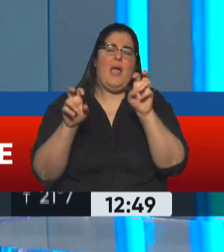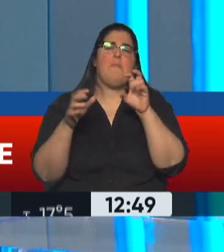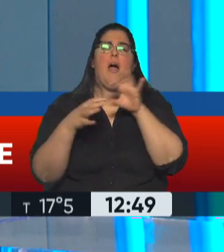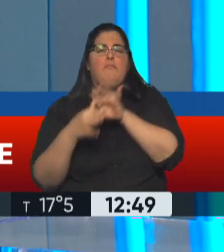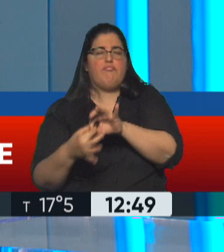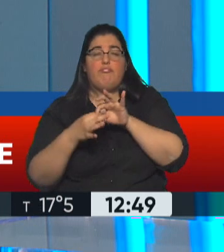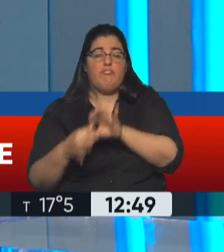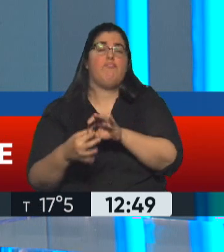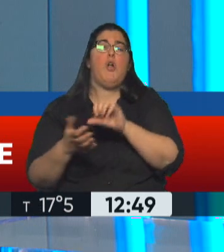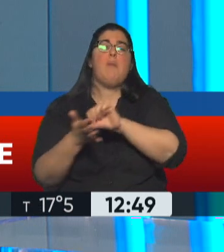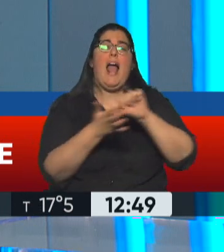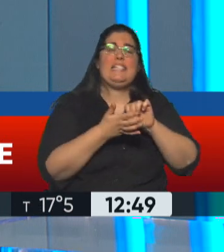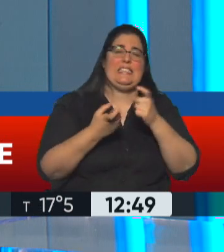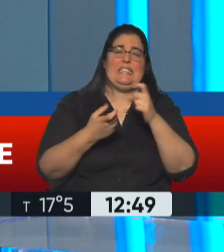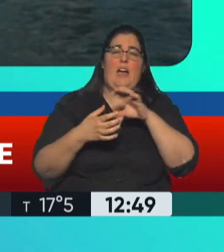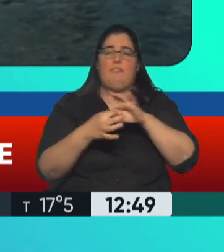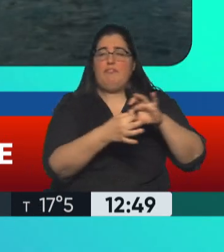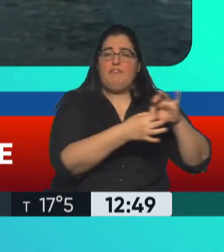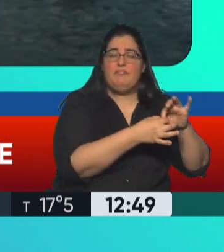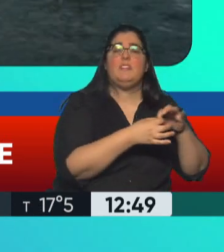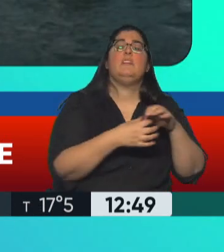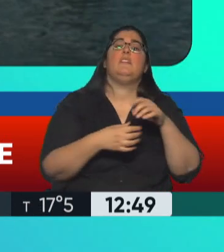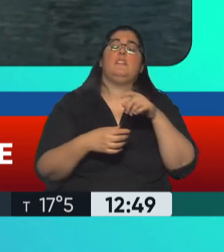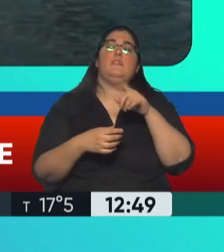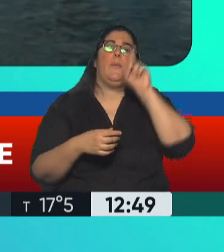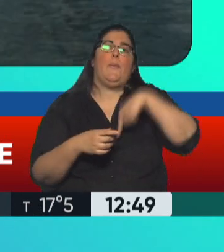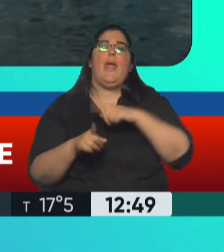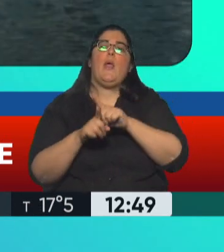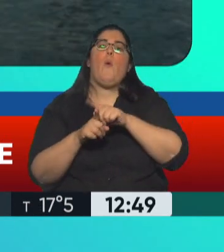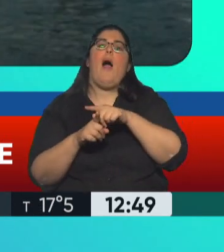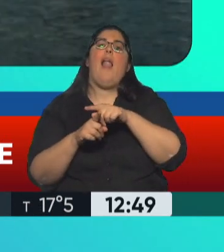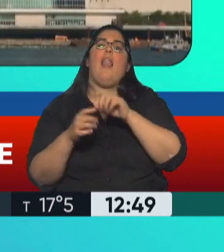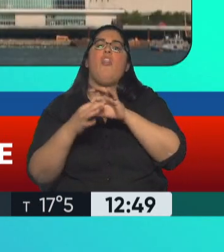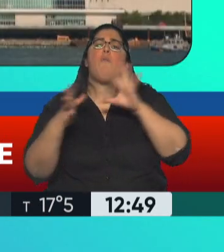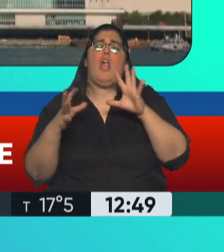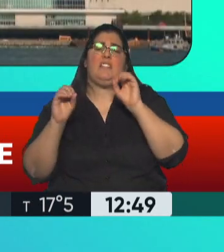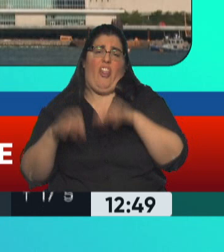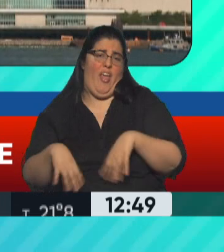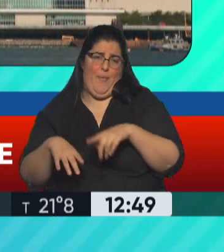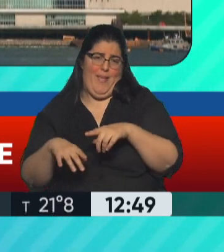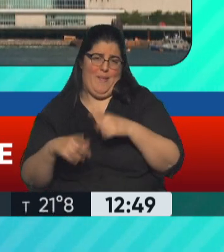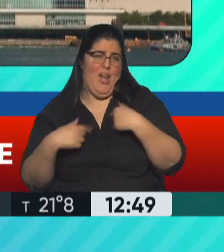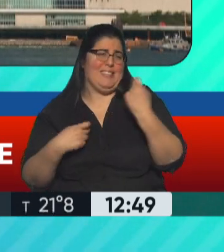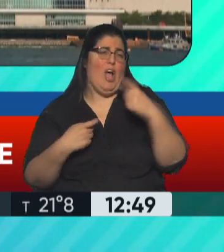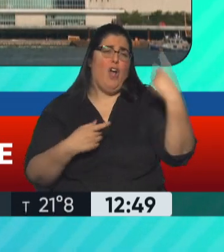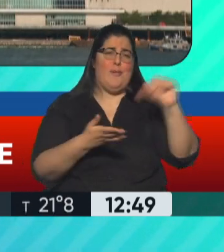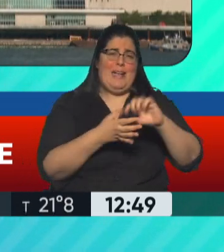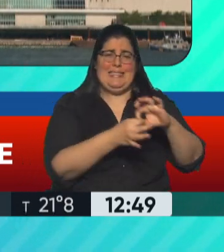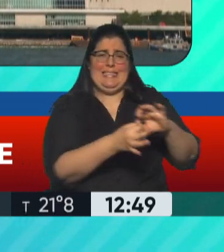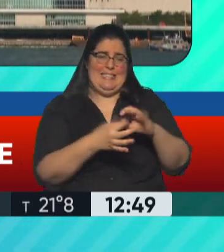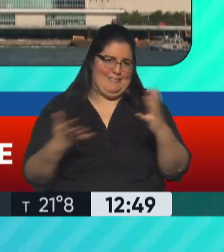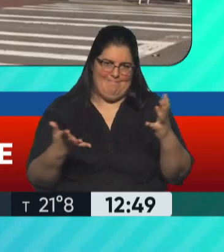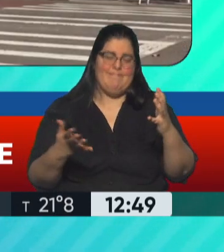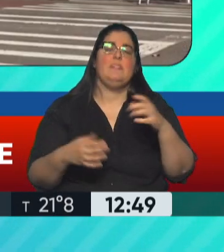dependencia que generan los países, cómo esto hace vulnerables o débiles a las democracias de estos países. Y ahí también vuelve a aparecer el tema de